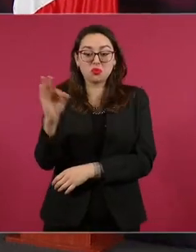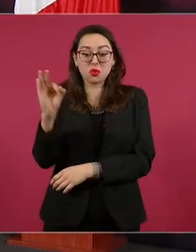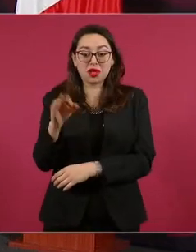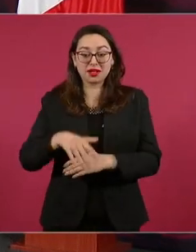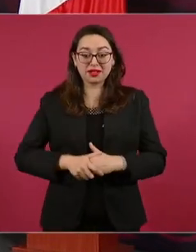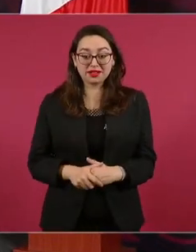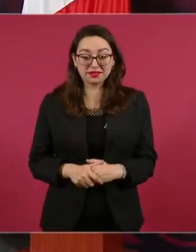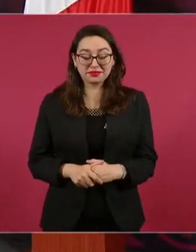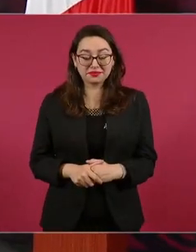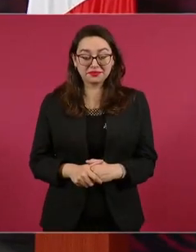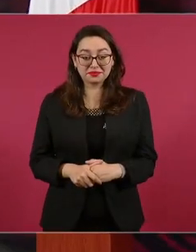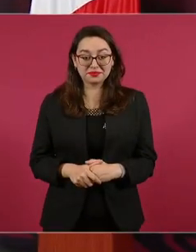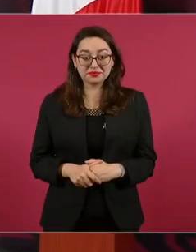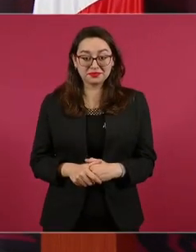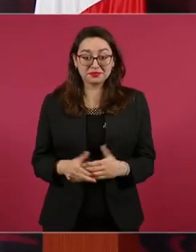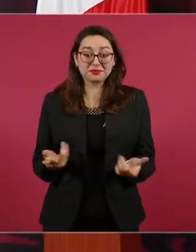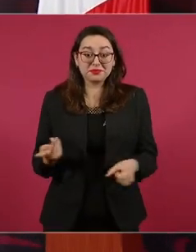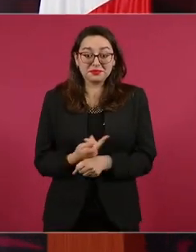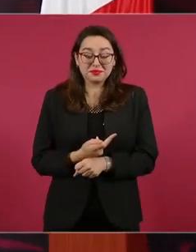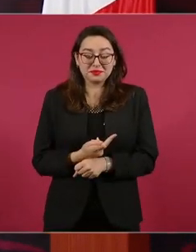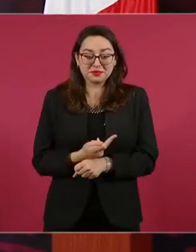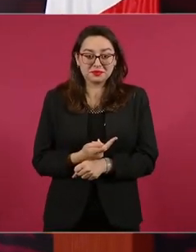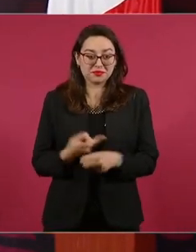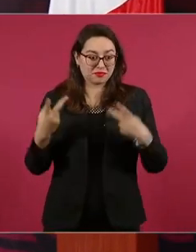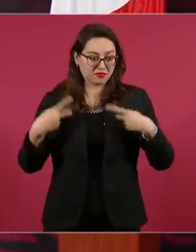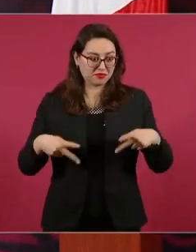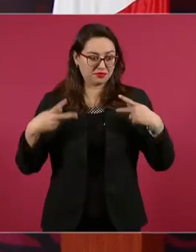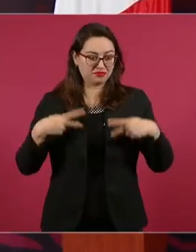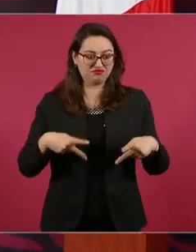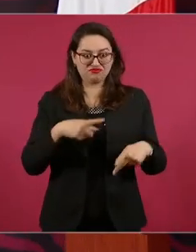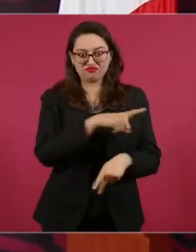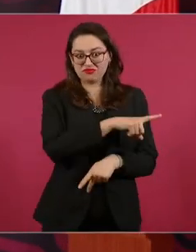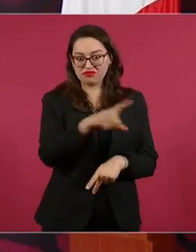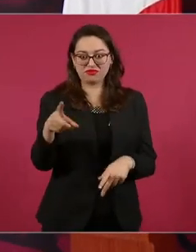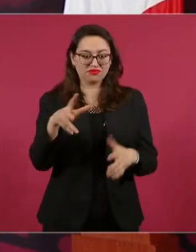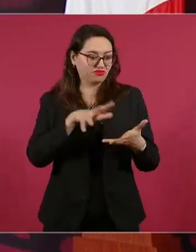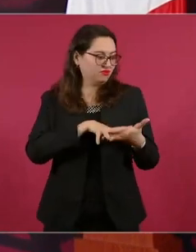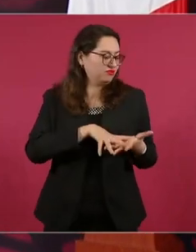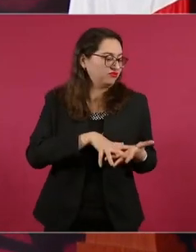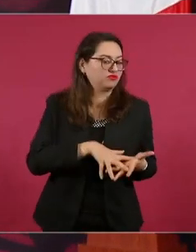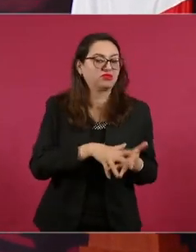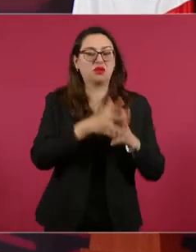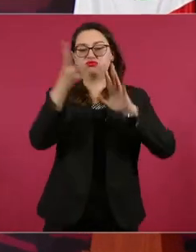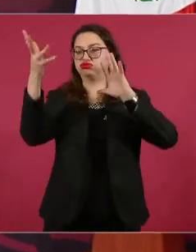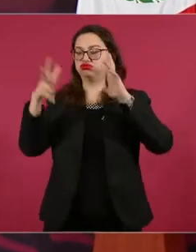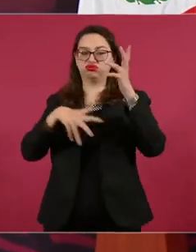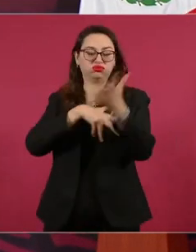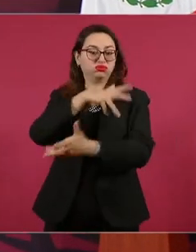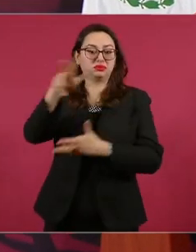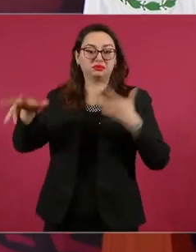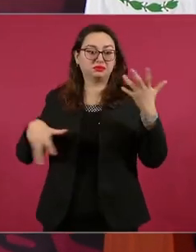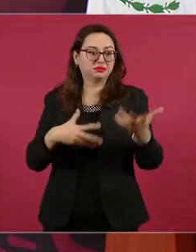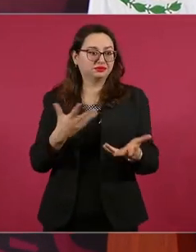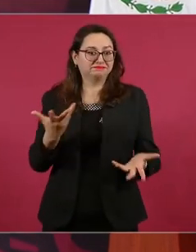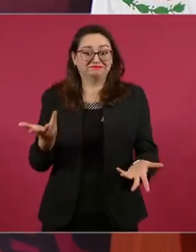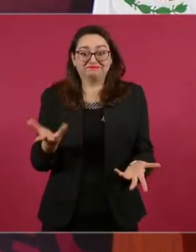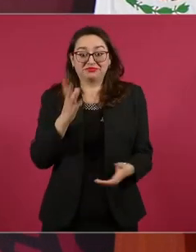se afianza, pues es el dar impunidad. Y lo